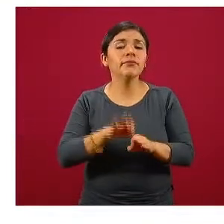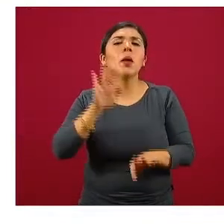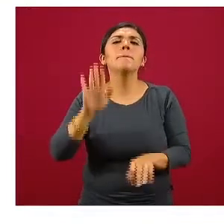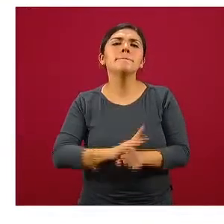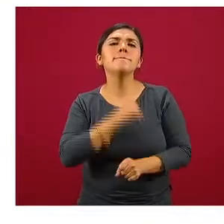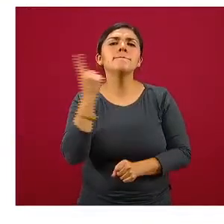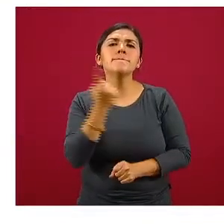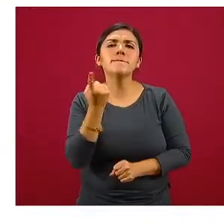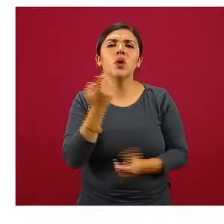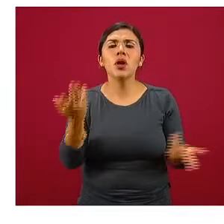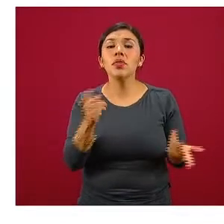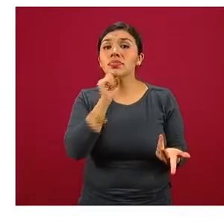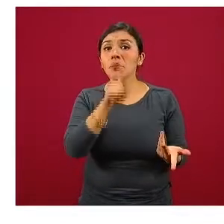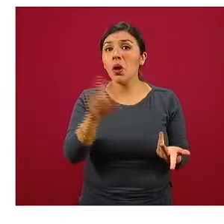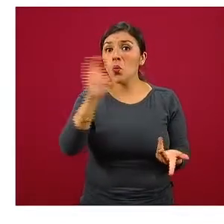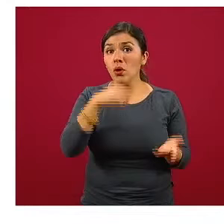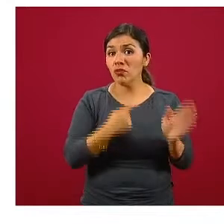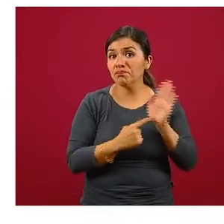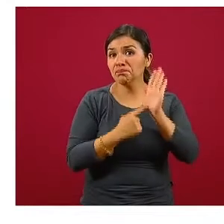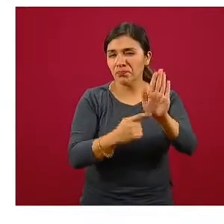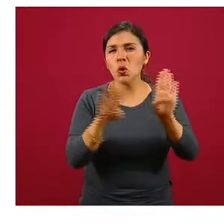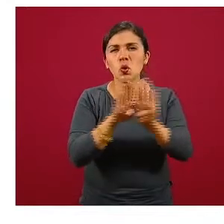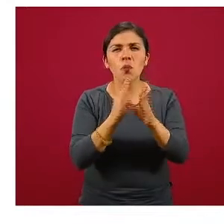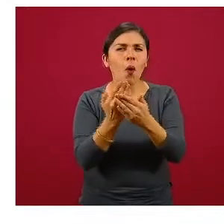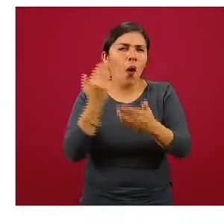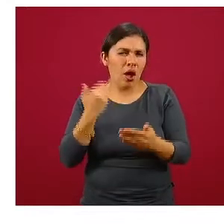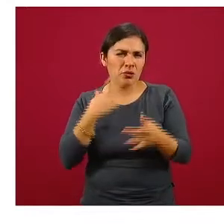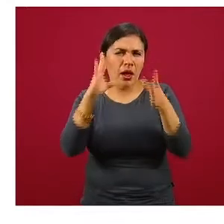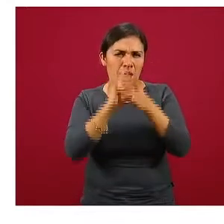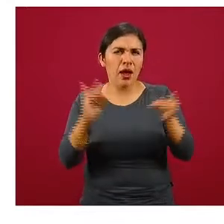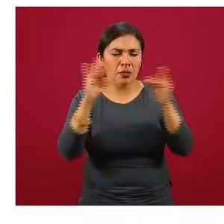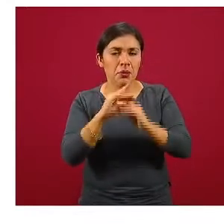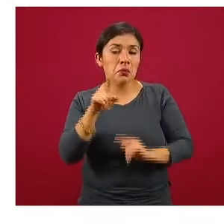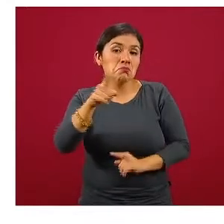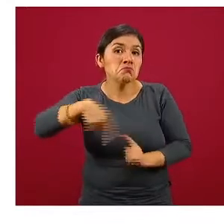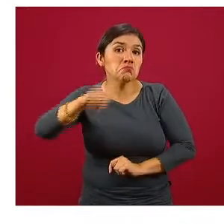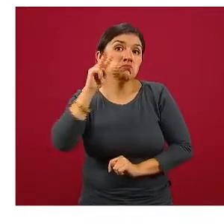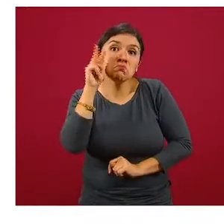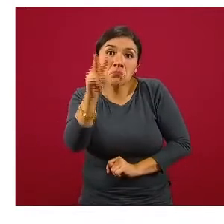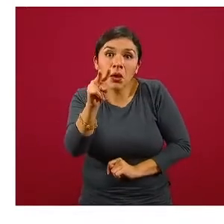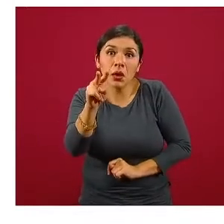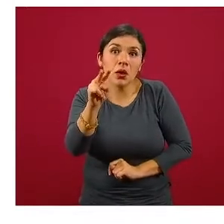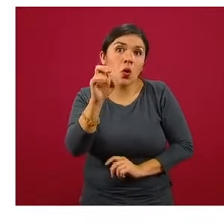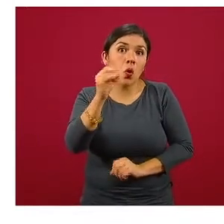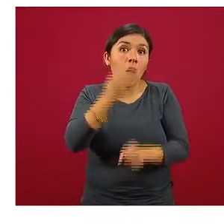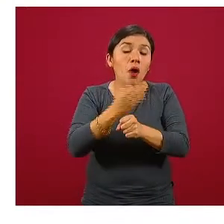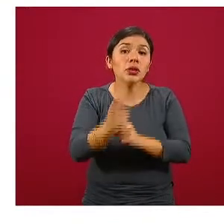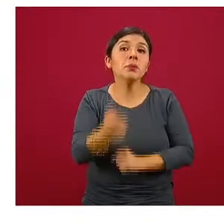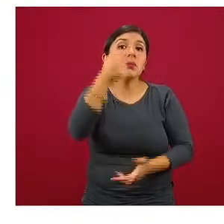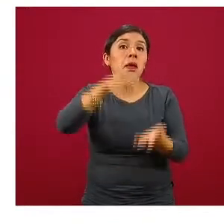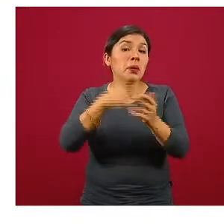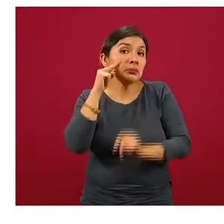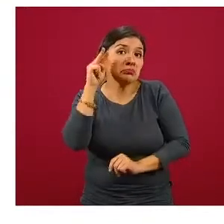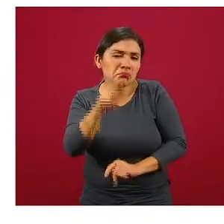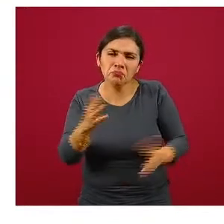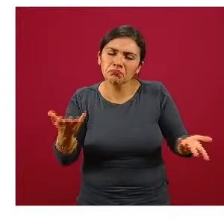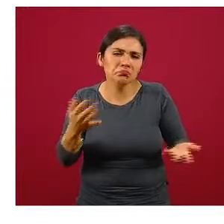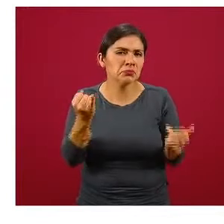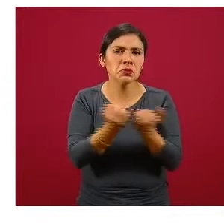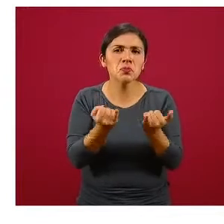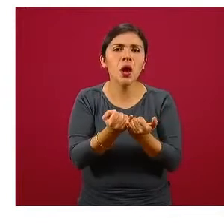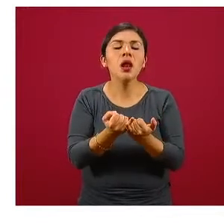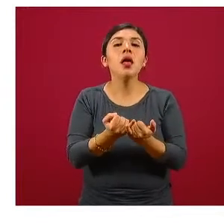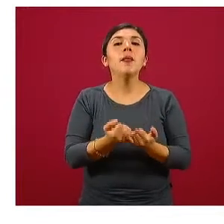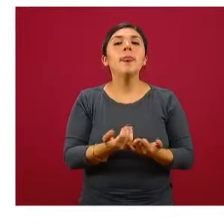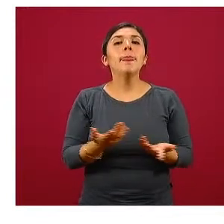porque también cuando damos, como lo expliqué en otra ocasión, para quien lo haya visto, lo esté viendo por primera vez,